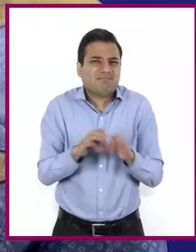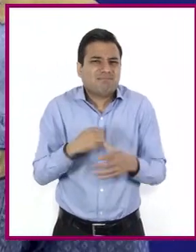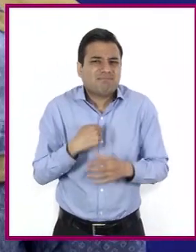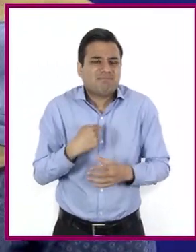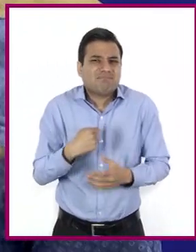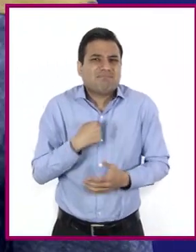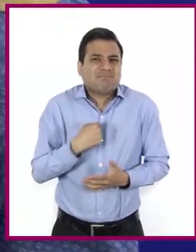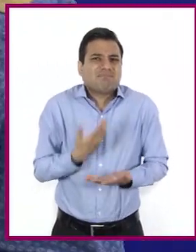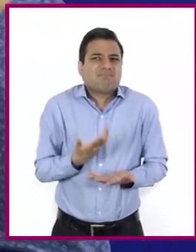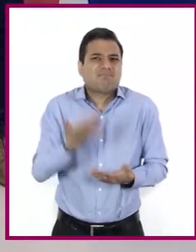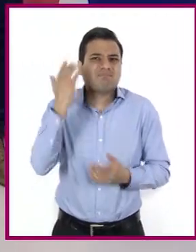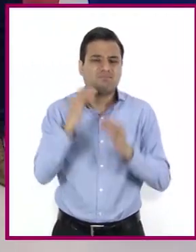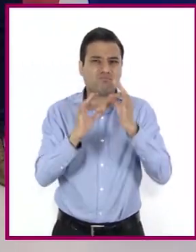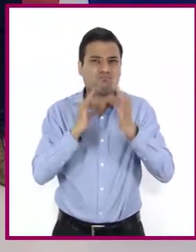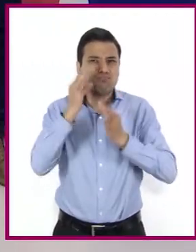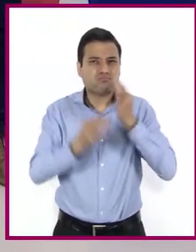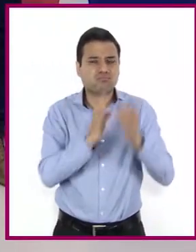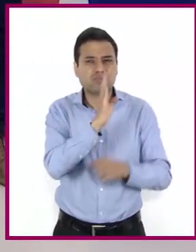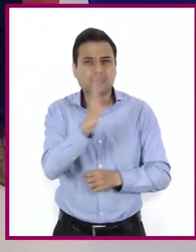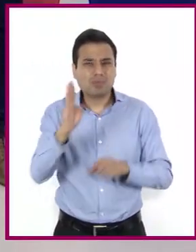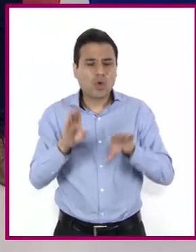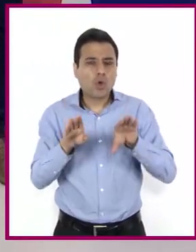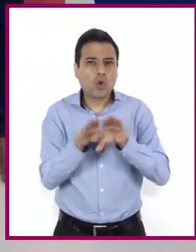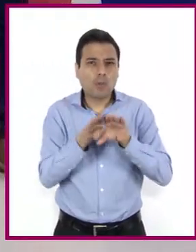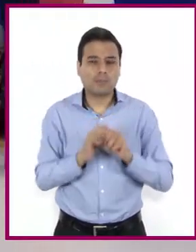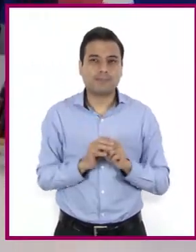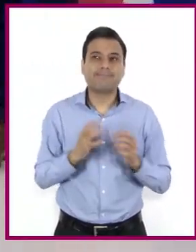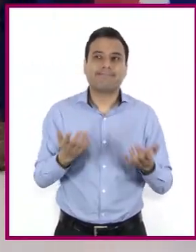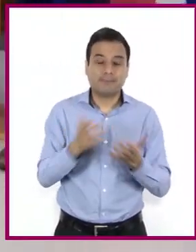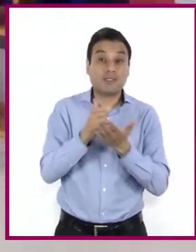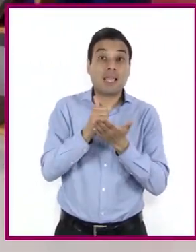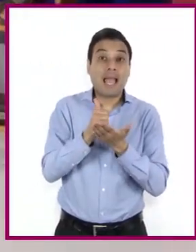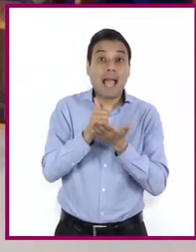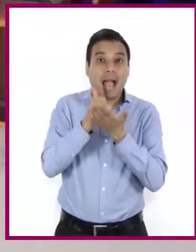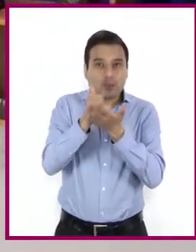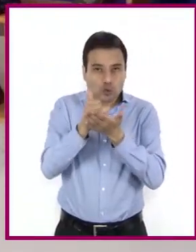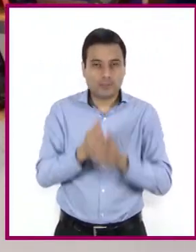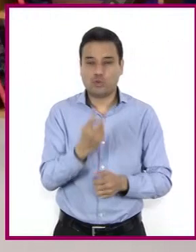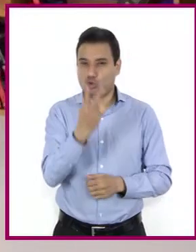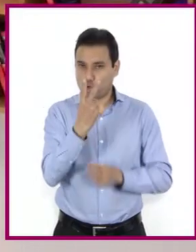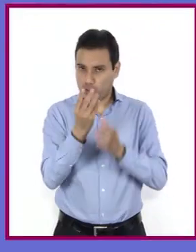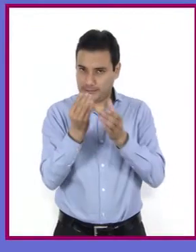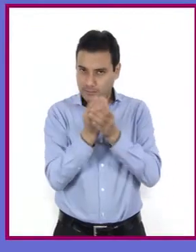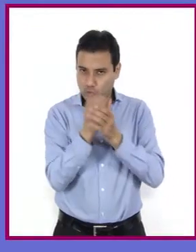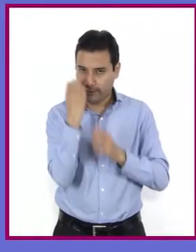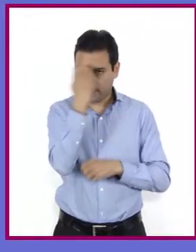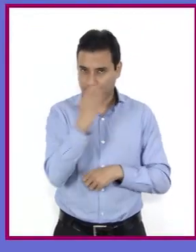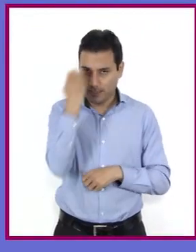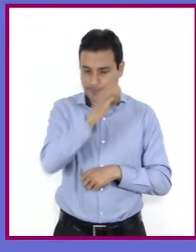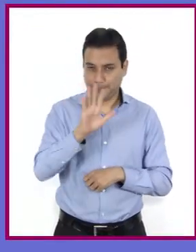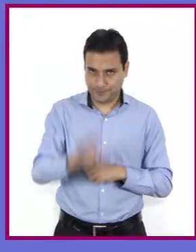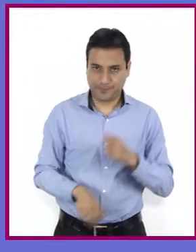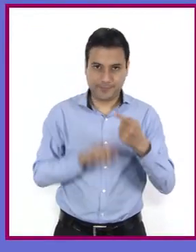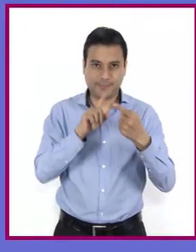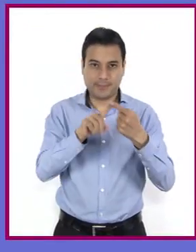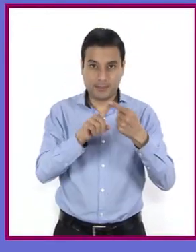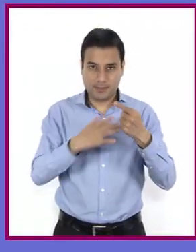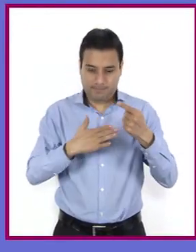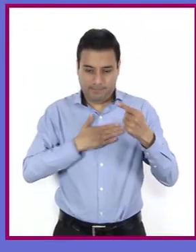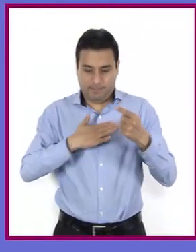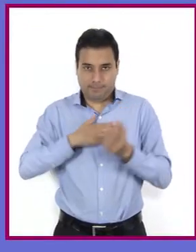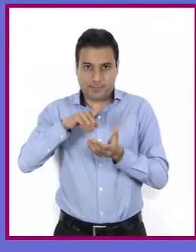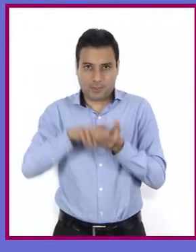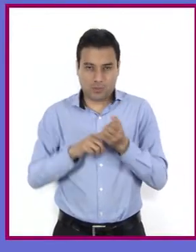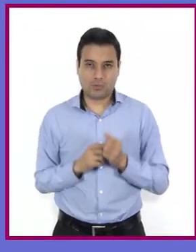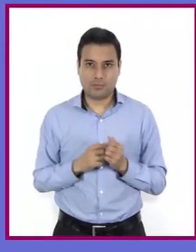campaña de la biblioteca, maestra? Pues les hubiera permitido realizar 2 tipos de análisis. Uno interno, para